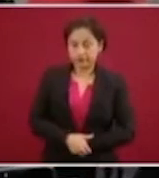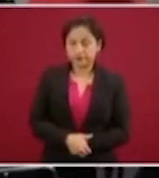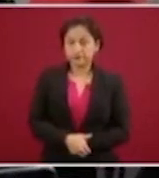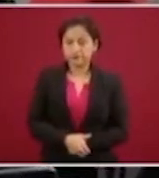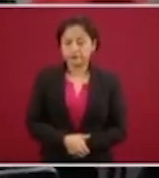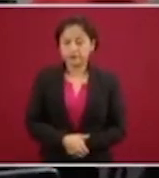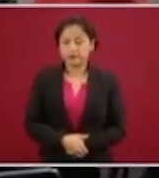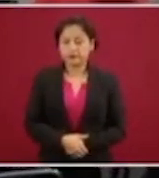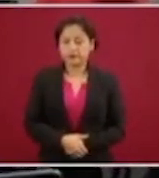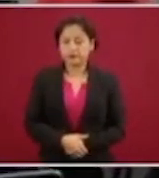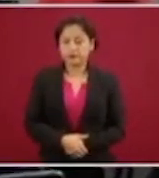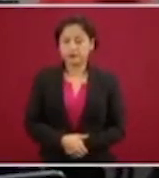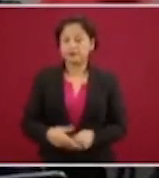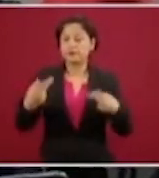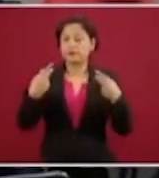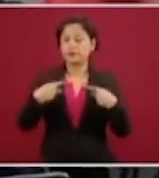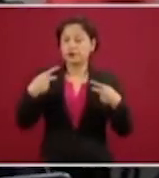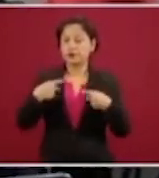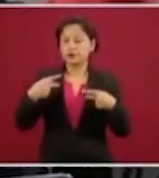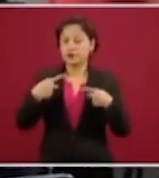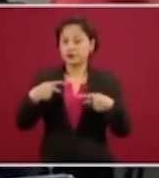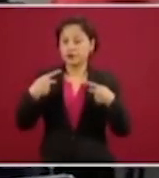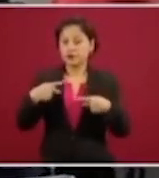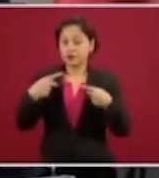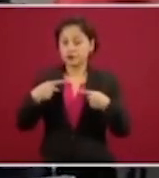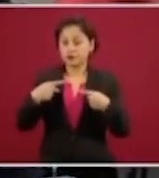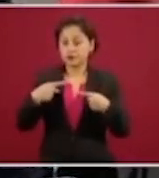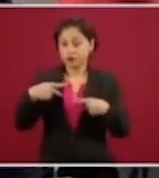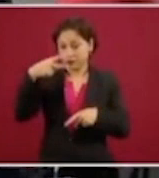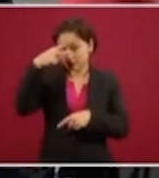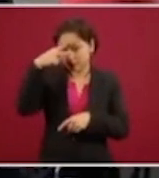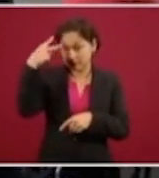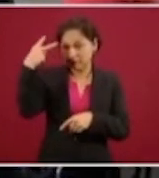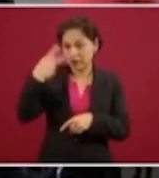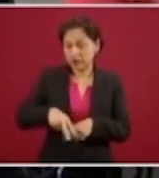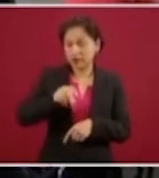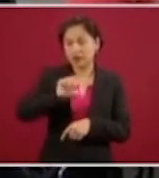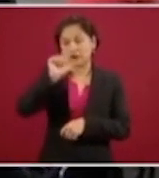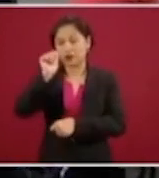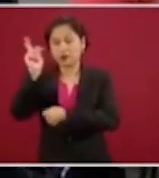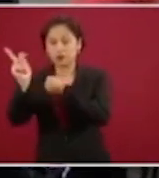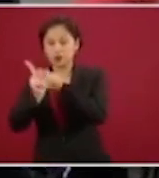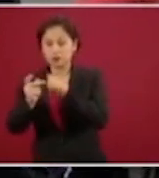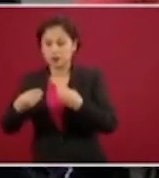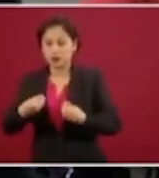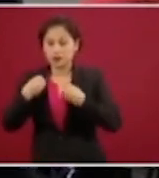Personas repatriadas hasta ahora, quiero decir con participación de la Cancillería y nuestras embajadas, son